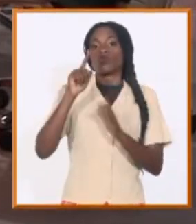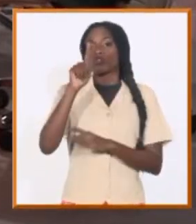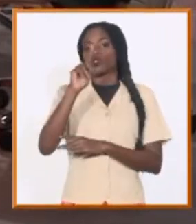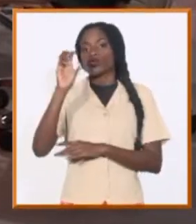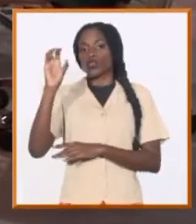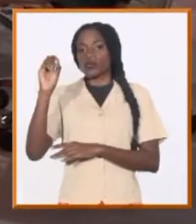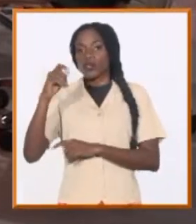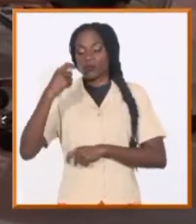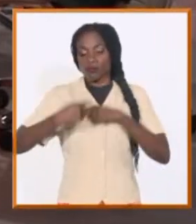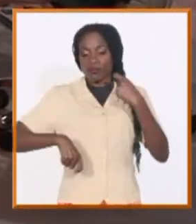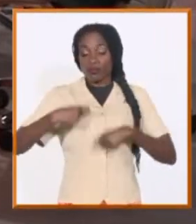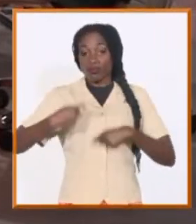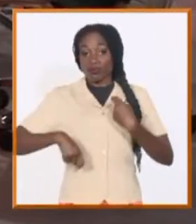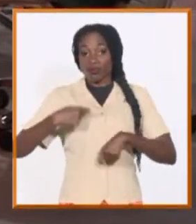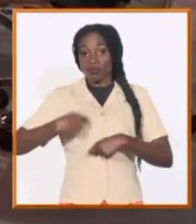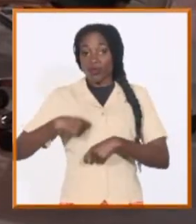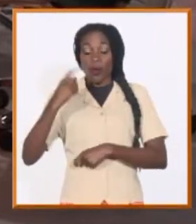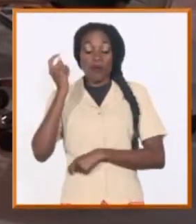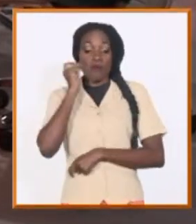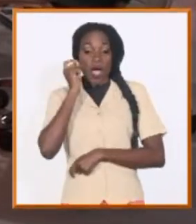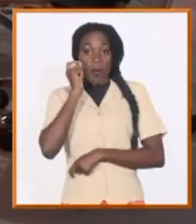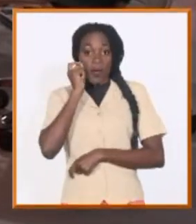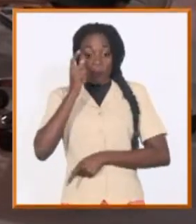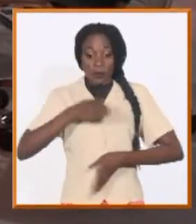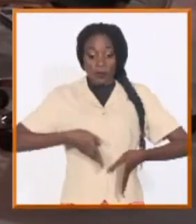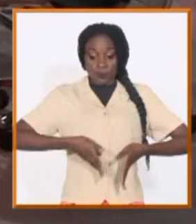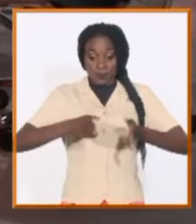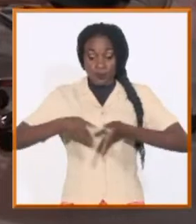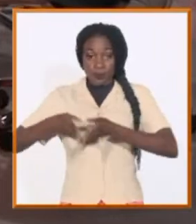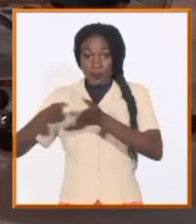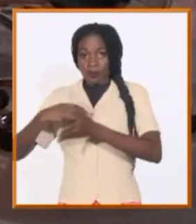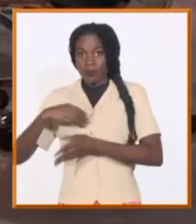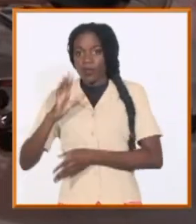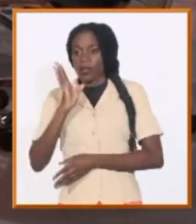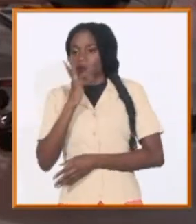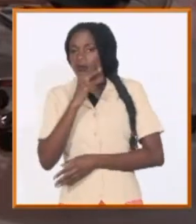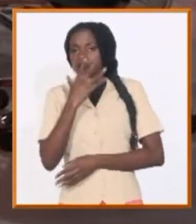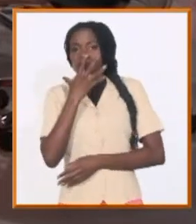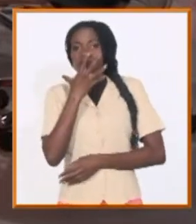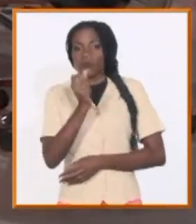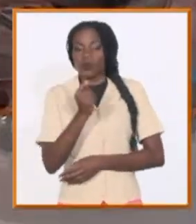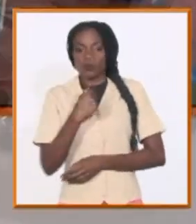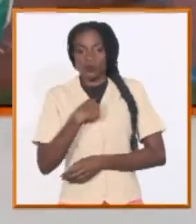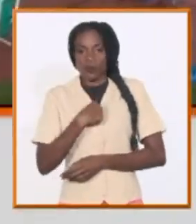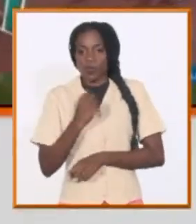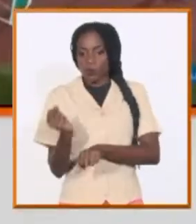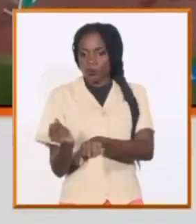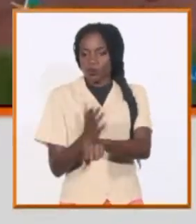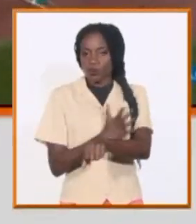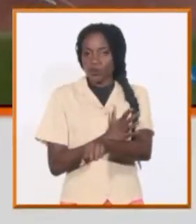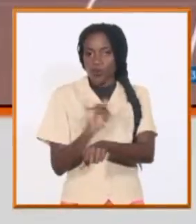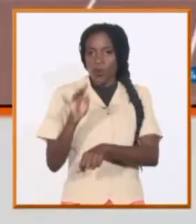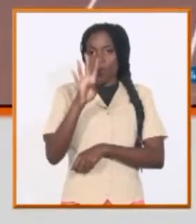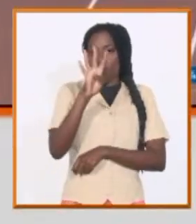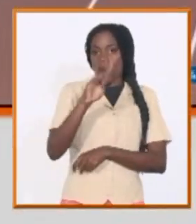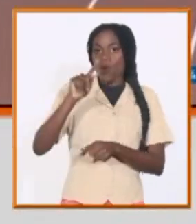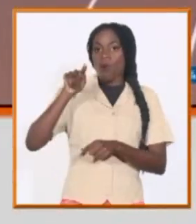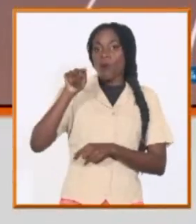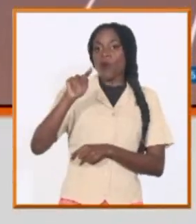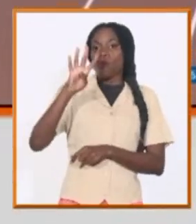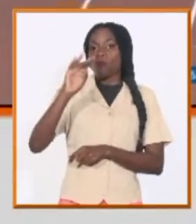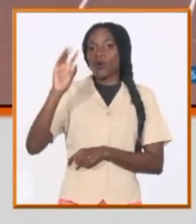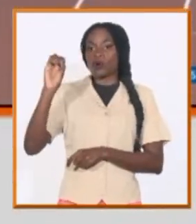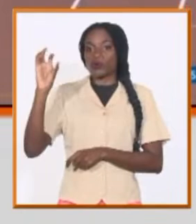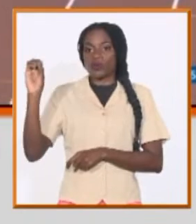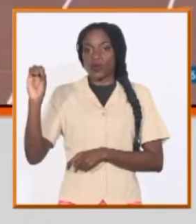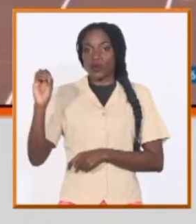de las mujeres visto en el Estadio Nacional, a mí me encantó, igual que como mismo fue el 4x400. Pero